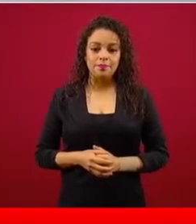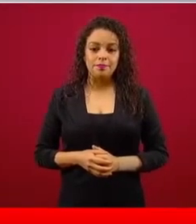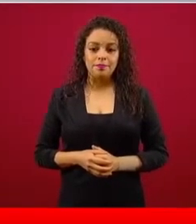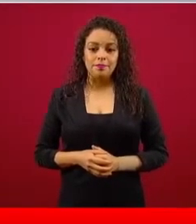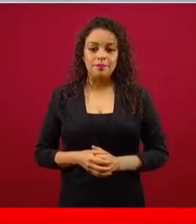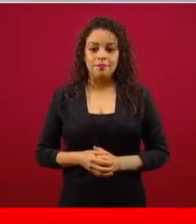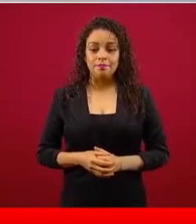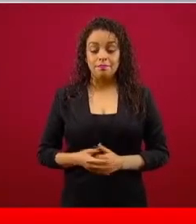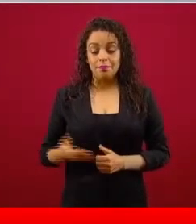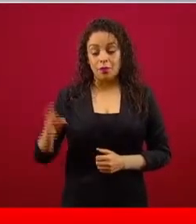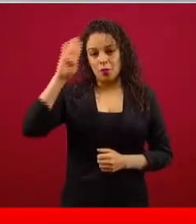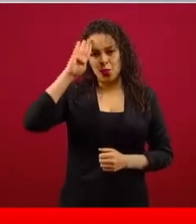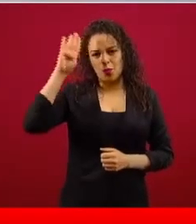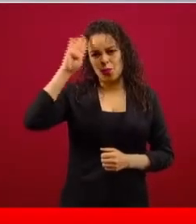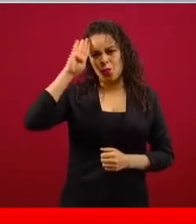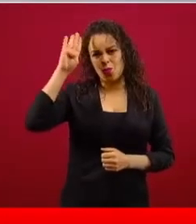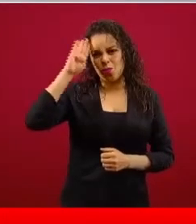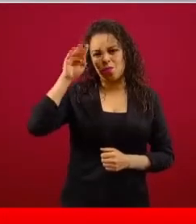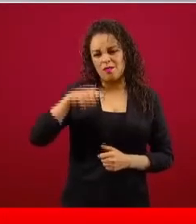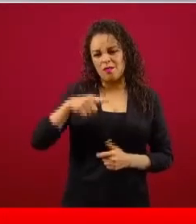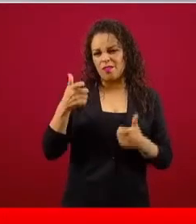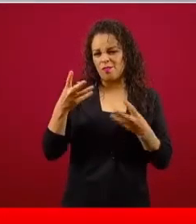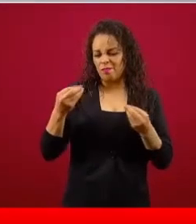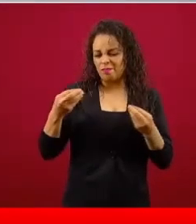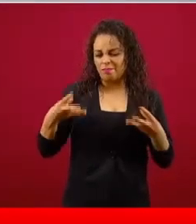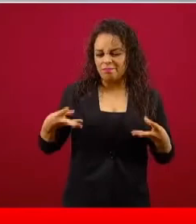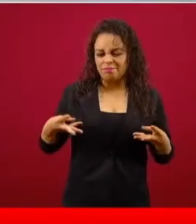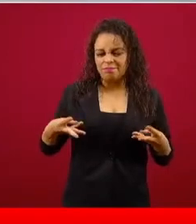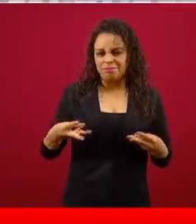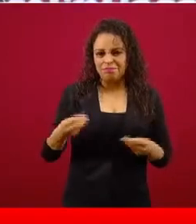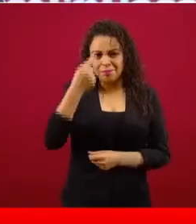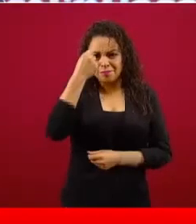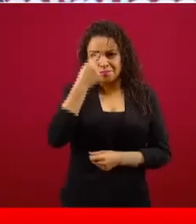Y gastaron muchísimo